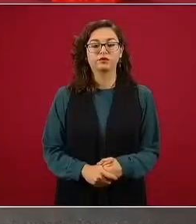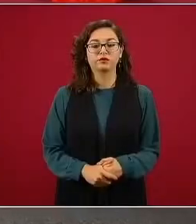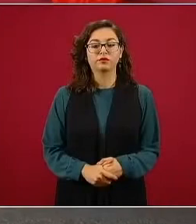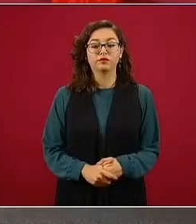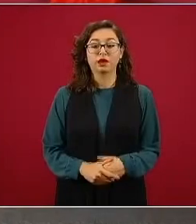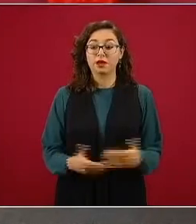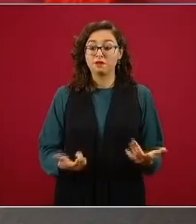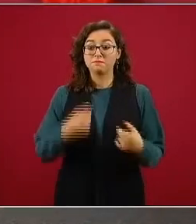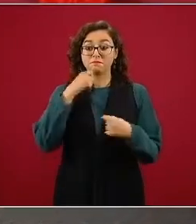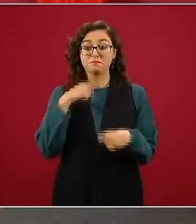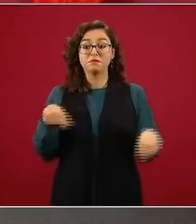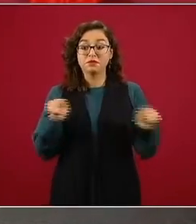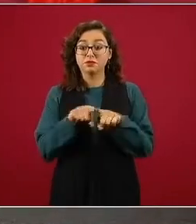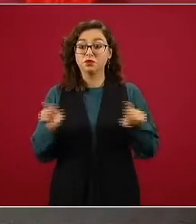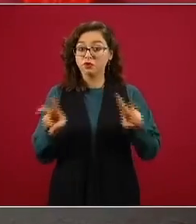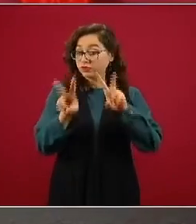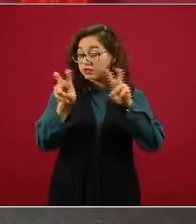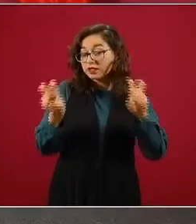Ese es el acuerdo.